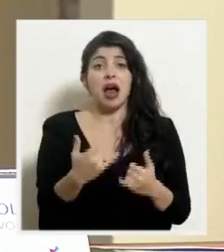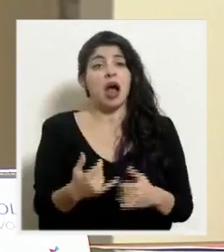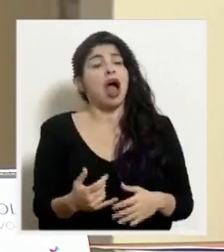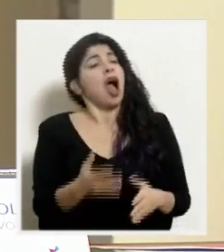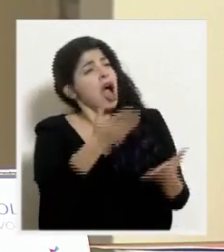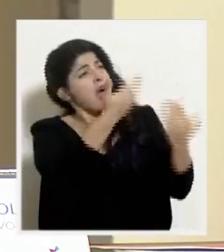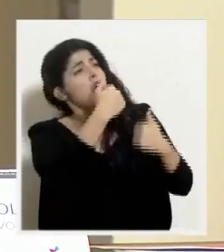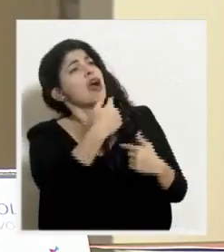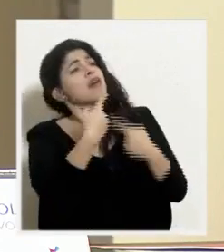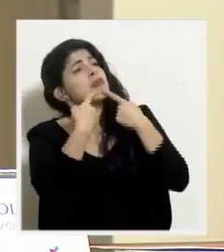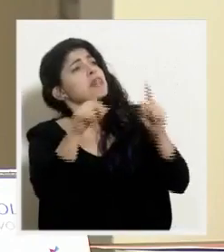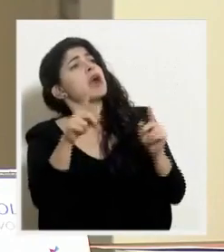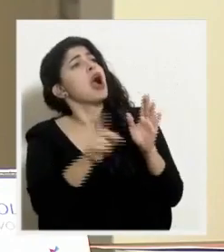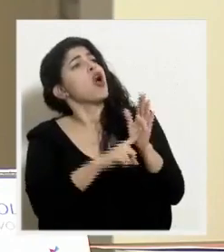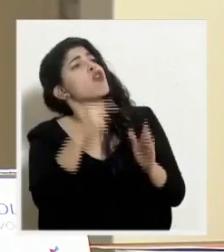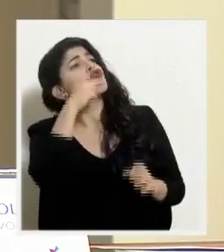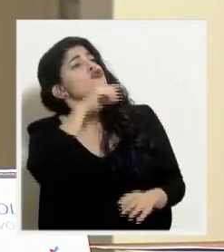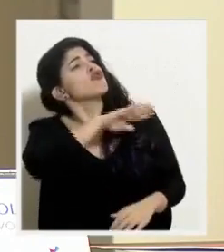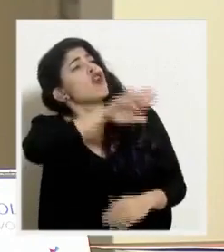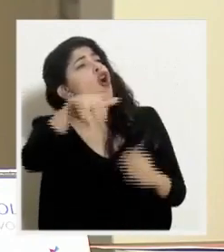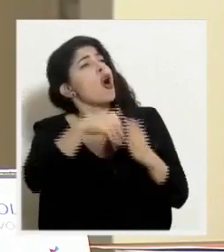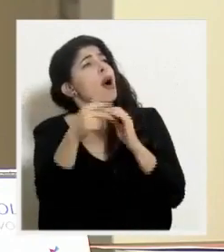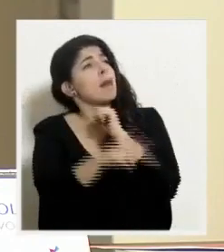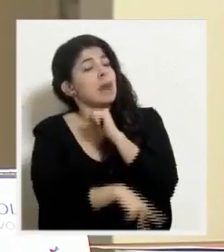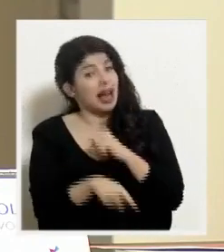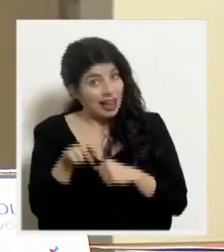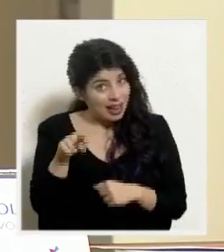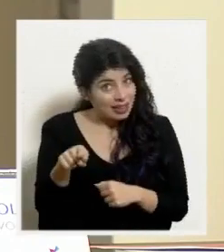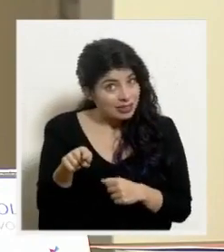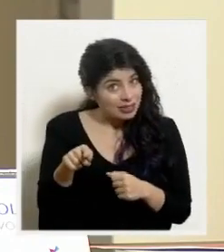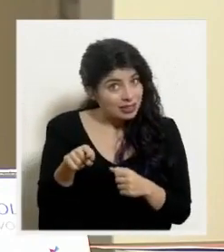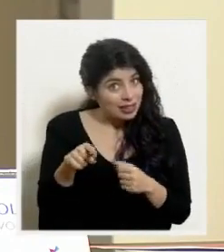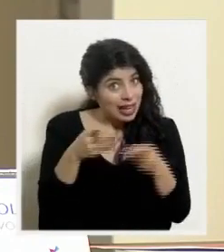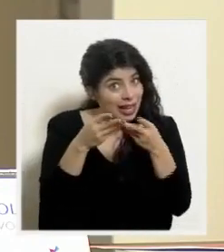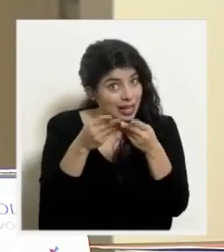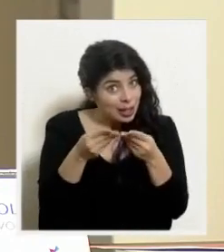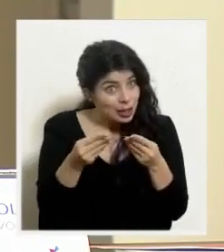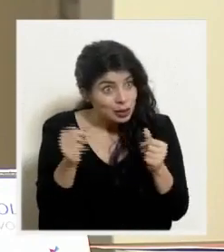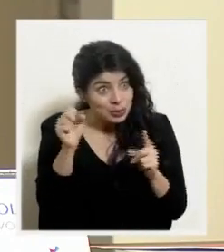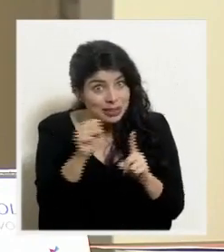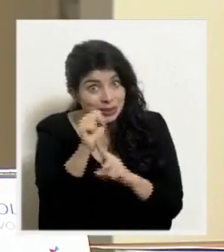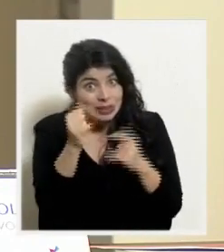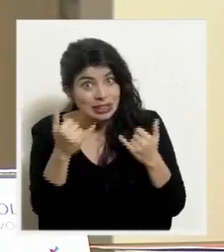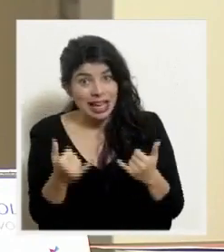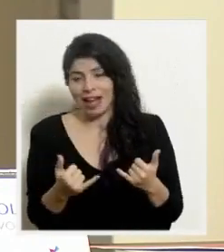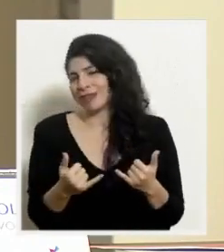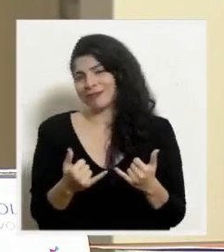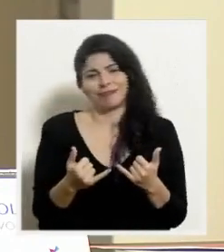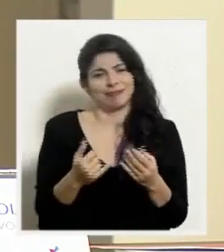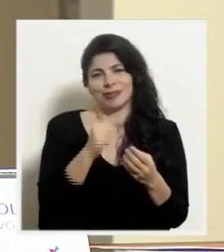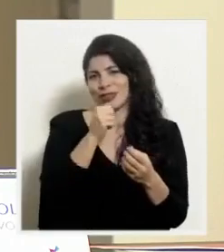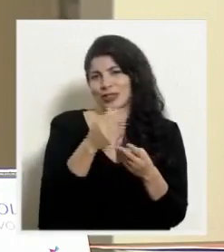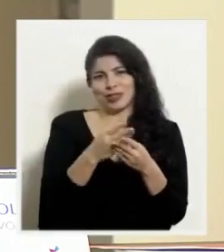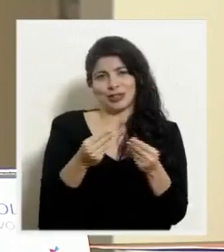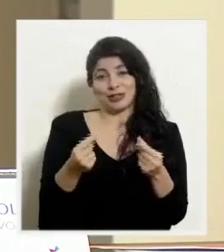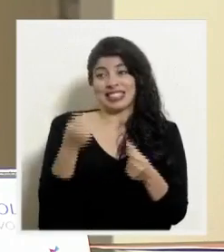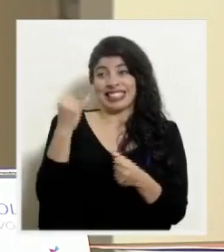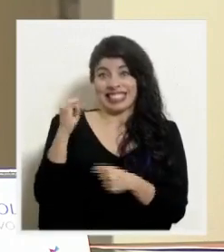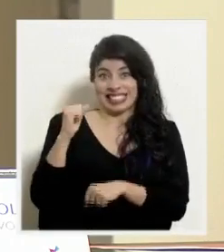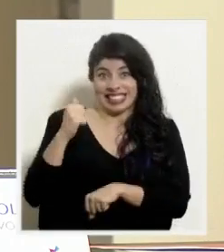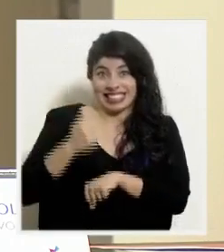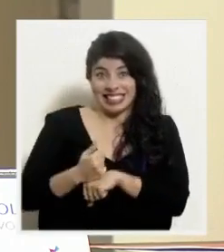declárese alerta roja en el país, no resuelve la situación que estamos viviendo. Por el contrario, nos